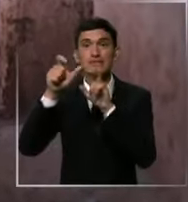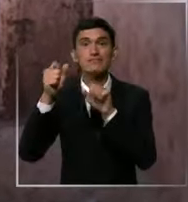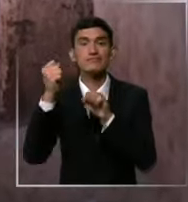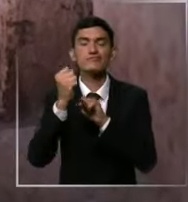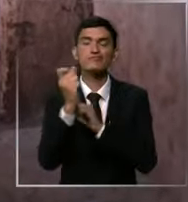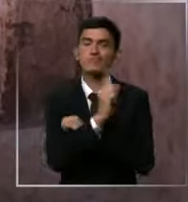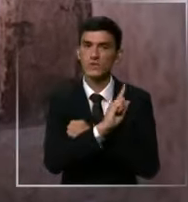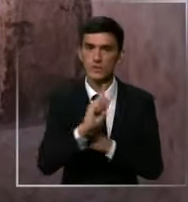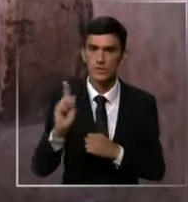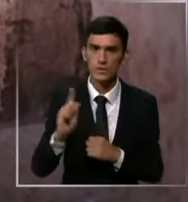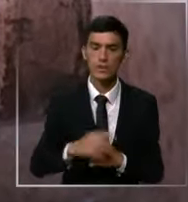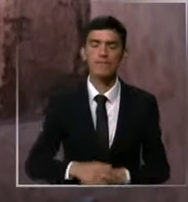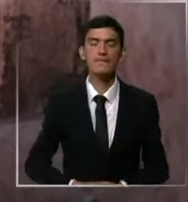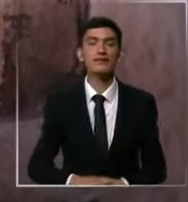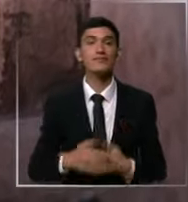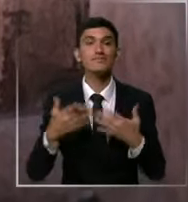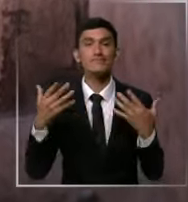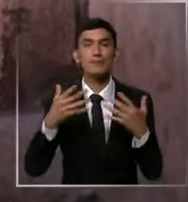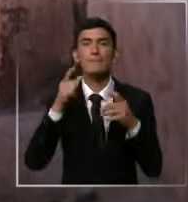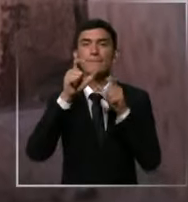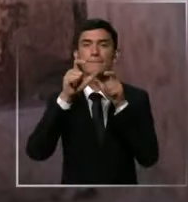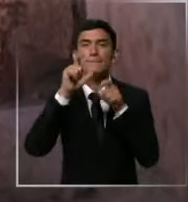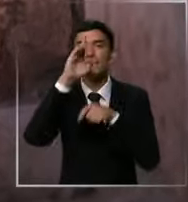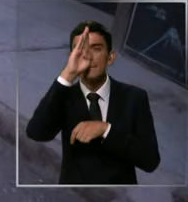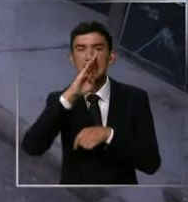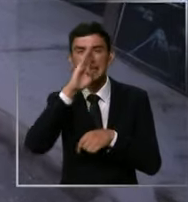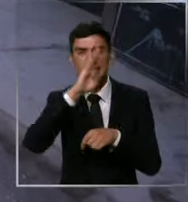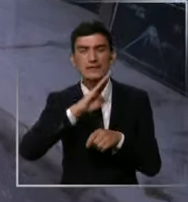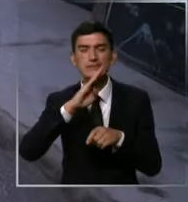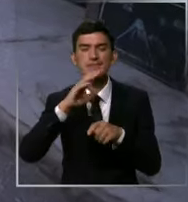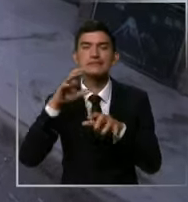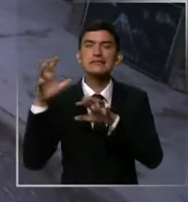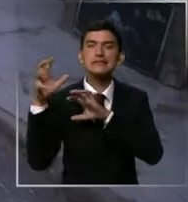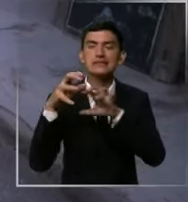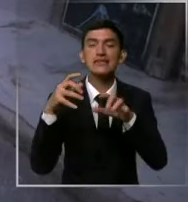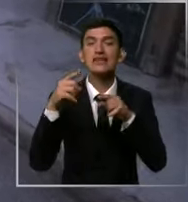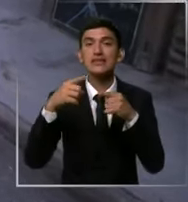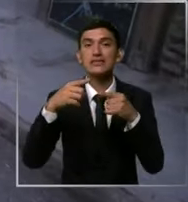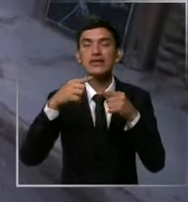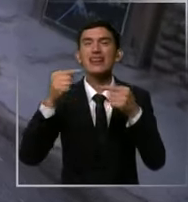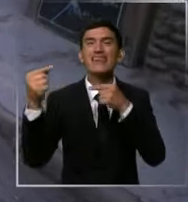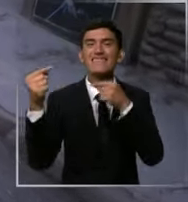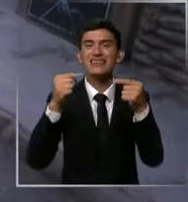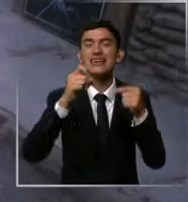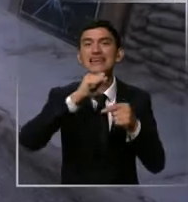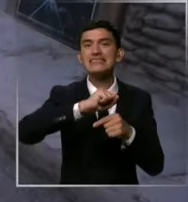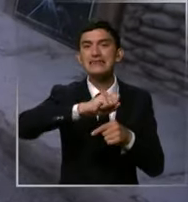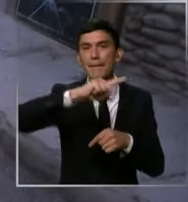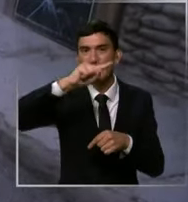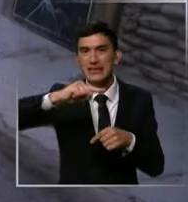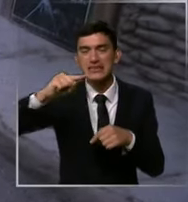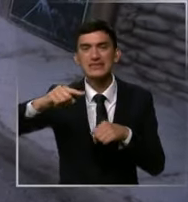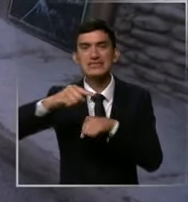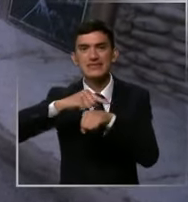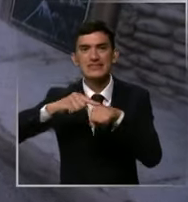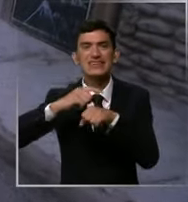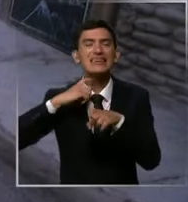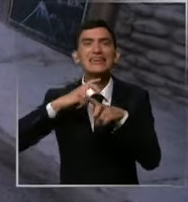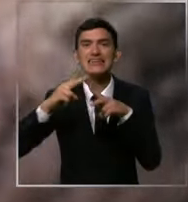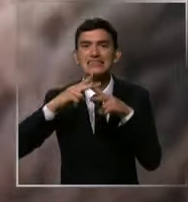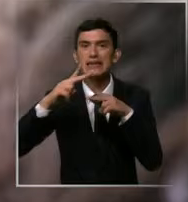fueron atribuidas al ataque de una jauría. Su deceso encendió el debate en San Pedro sobre qué hacer con los perros